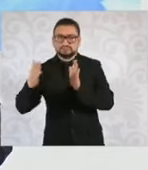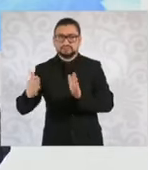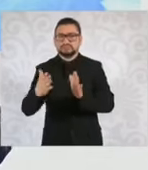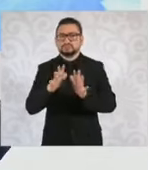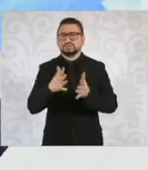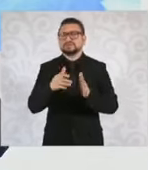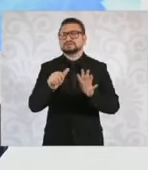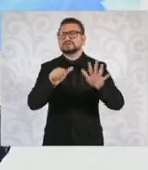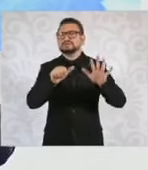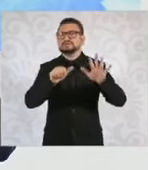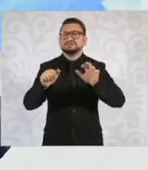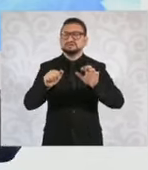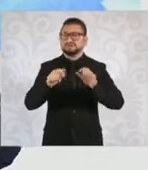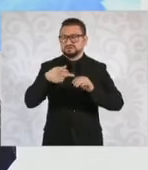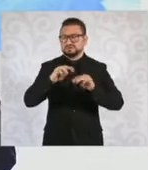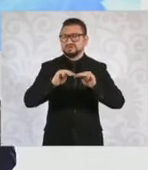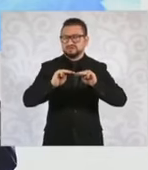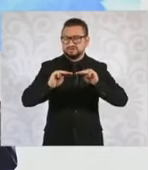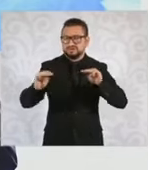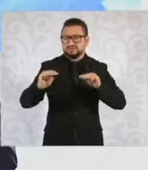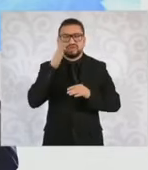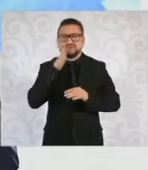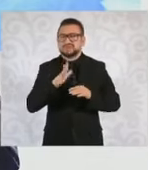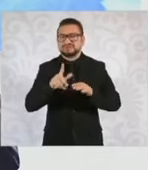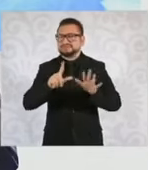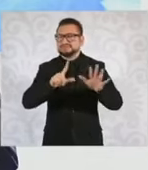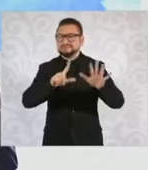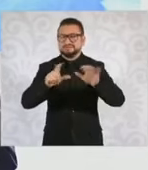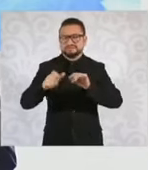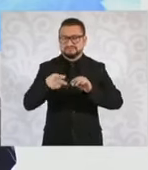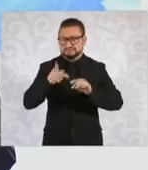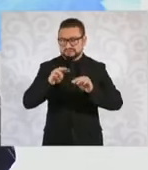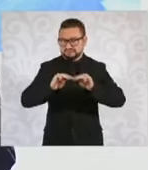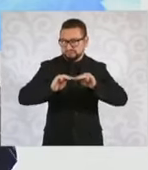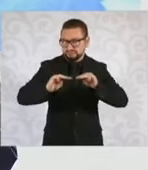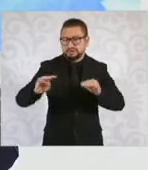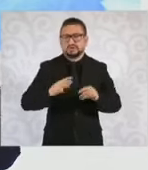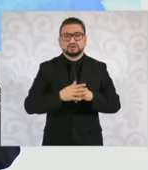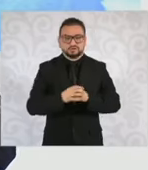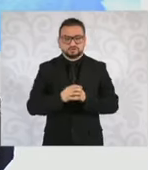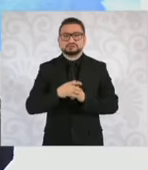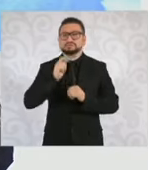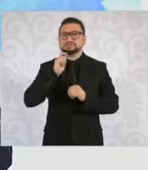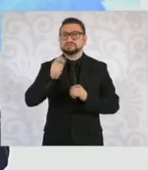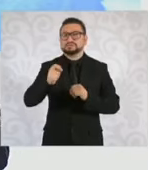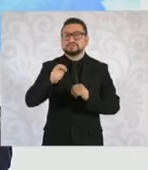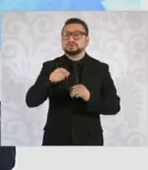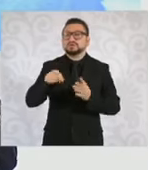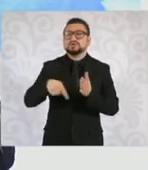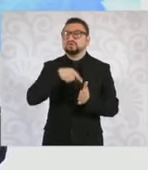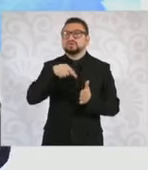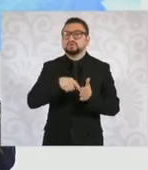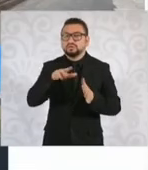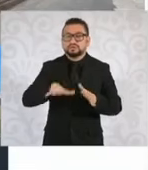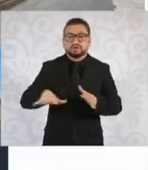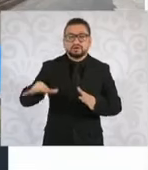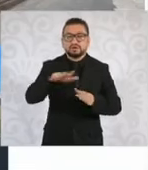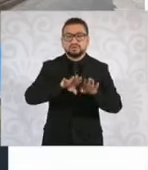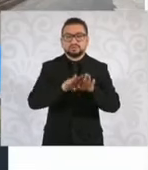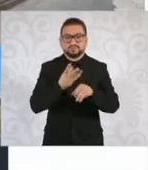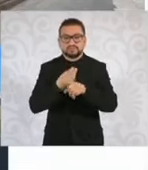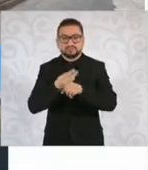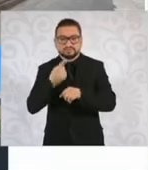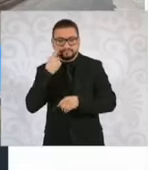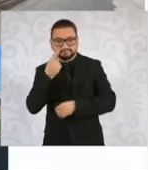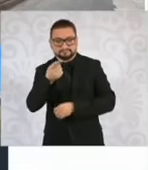de 600 kilómetros, casi 700 kilómetros de longitud. Estos son tramos donde se hace el fresado y el tendido de la